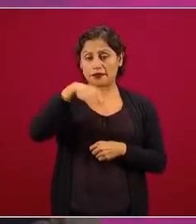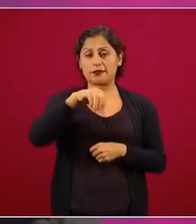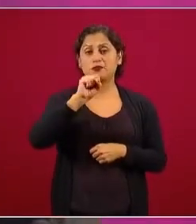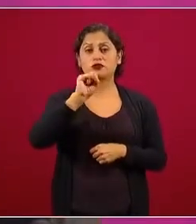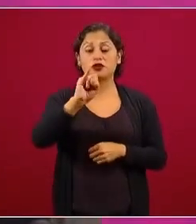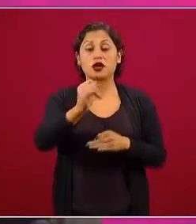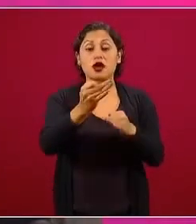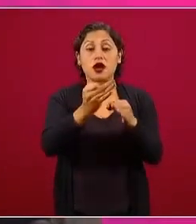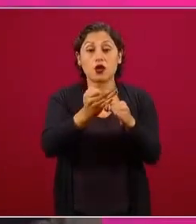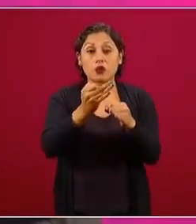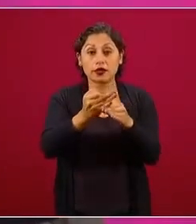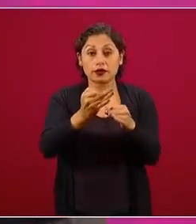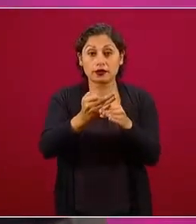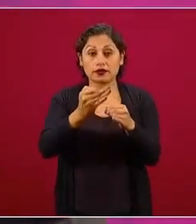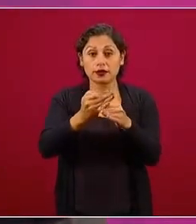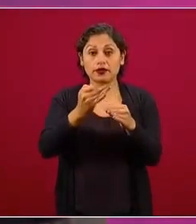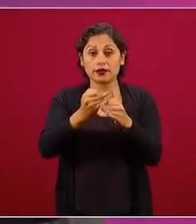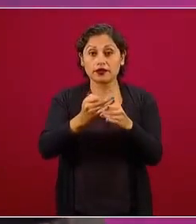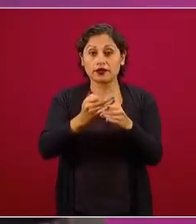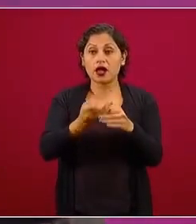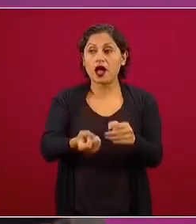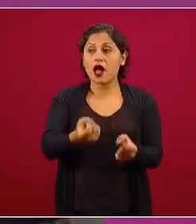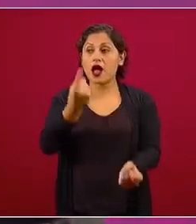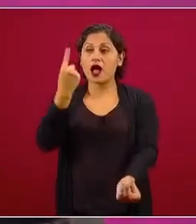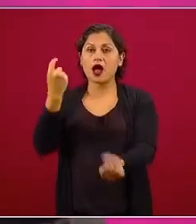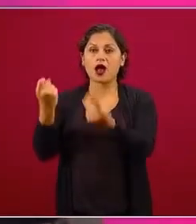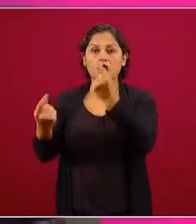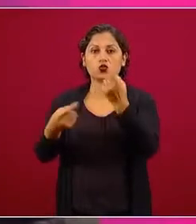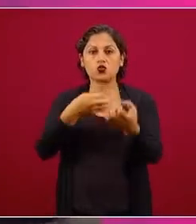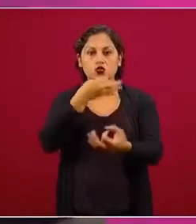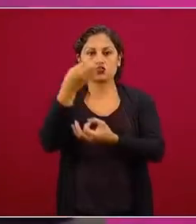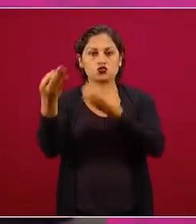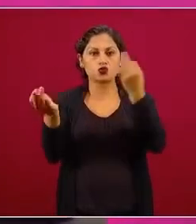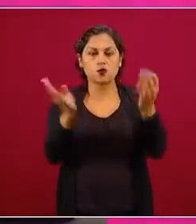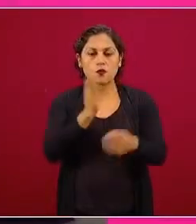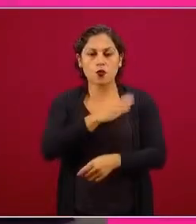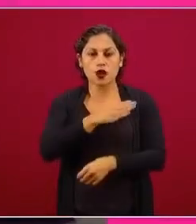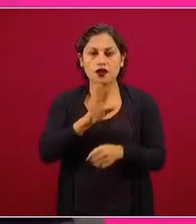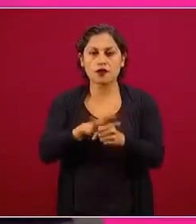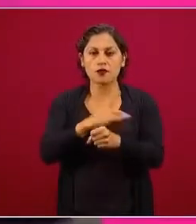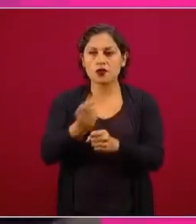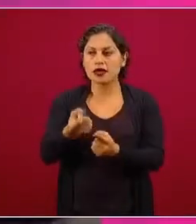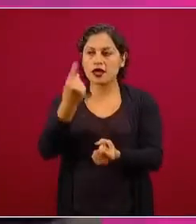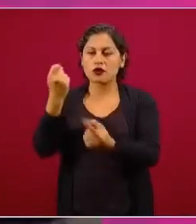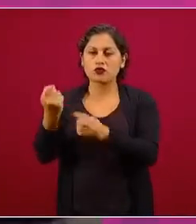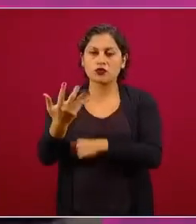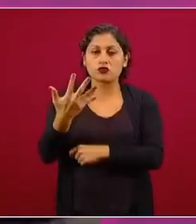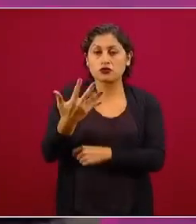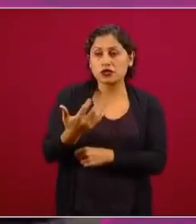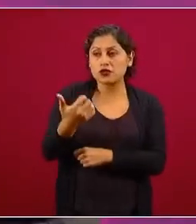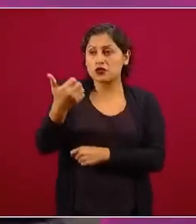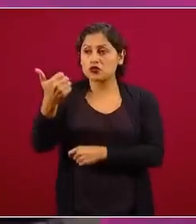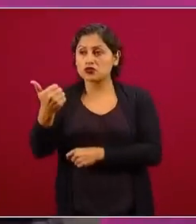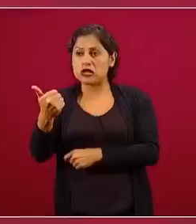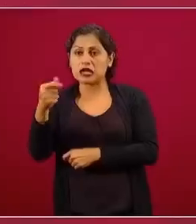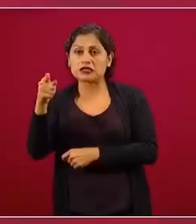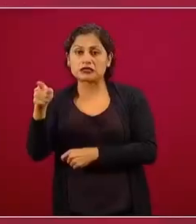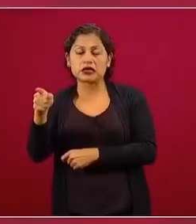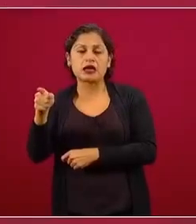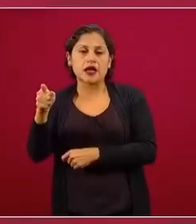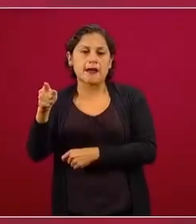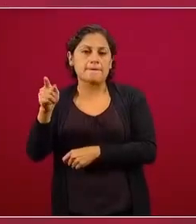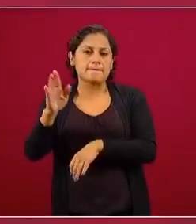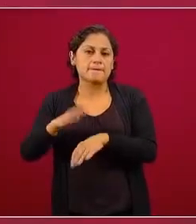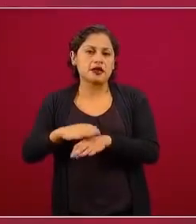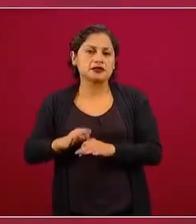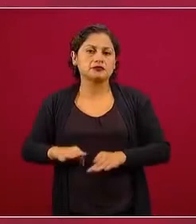par buenas noticias, porque al menos sí, algunos desarrollos, 5 o 6, los principales de ellos, al